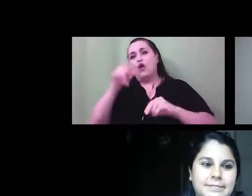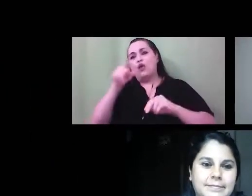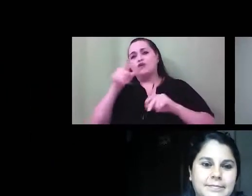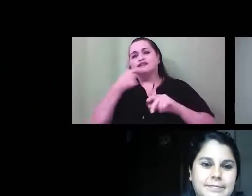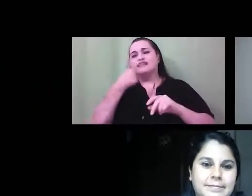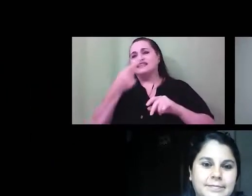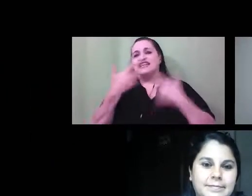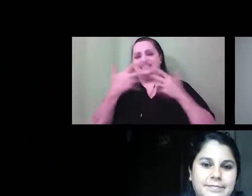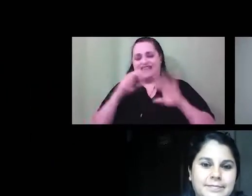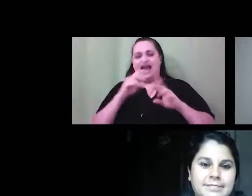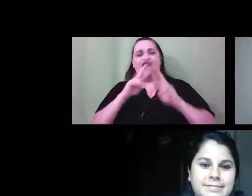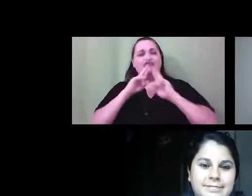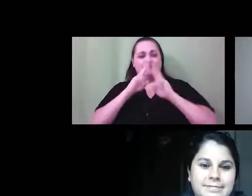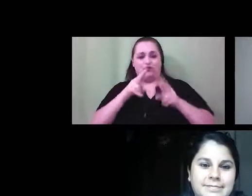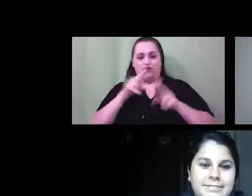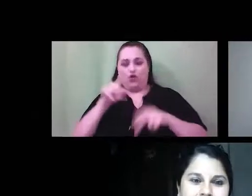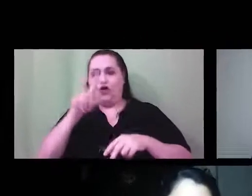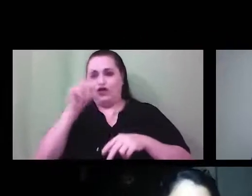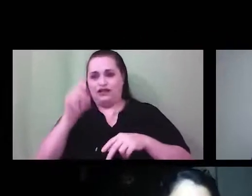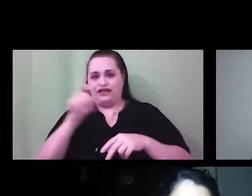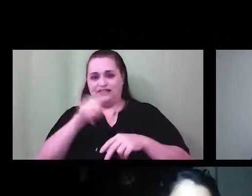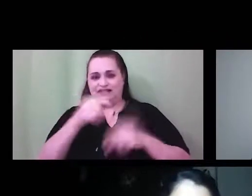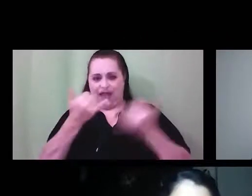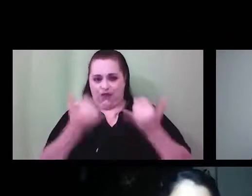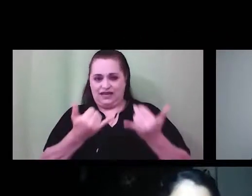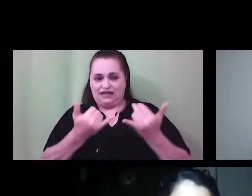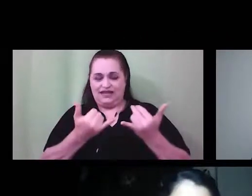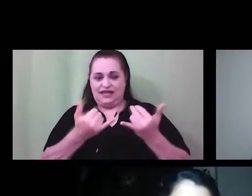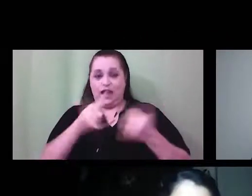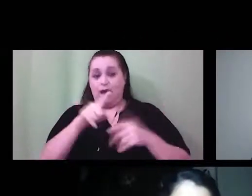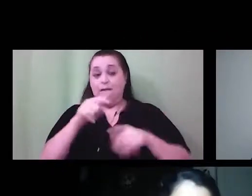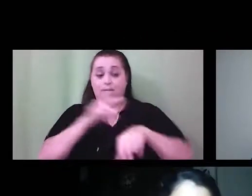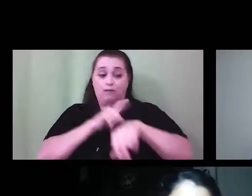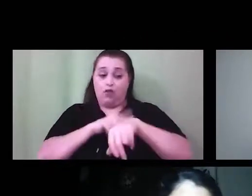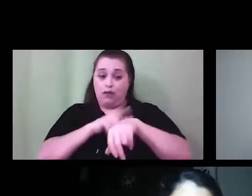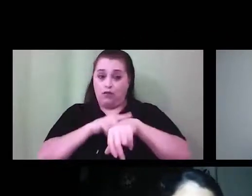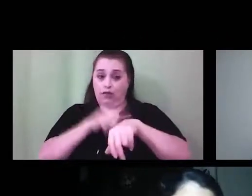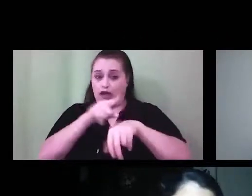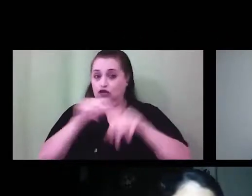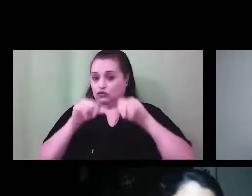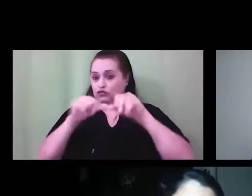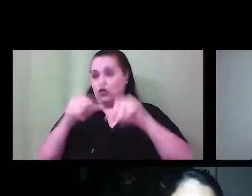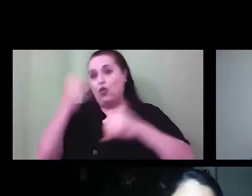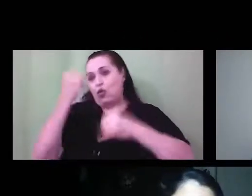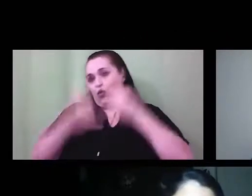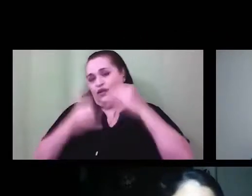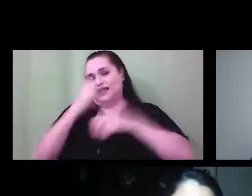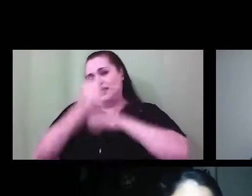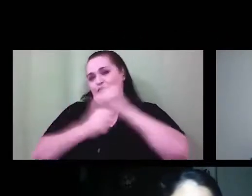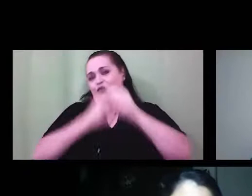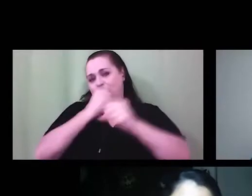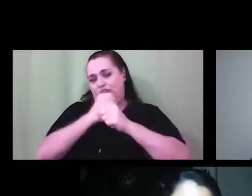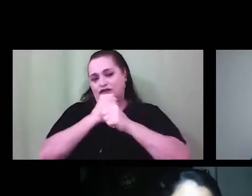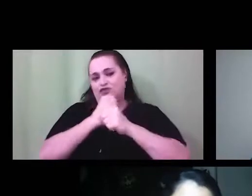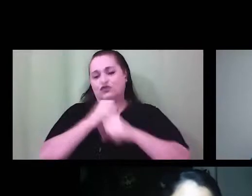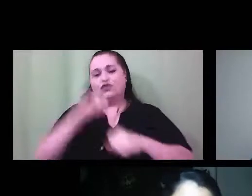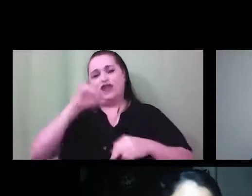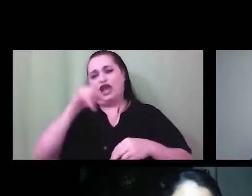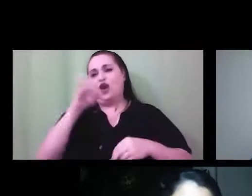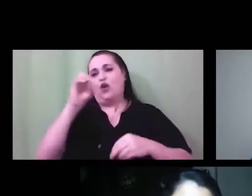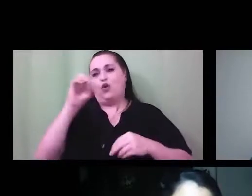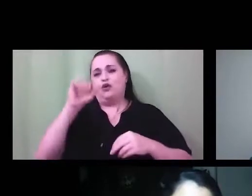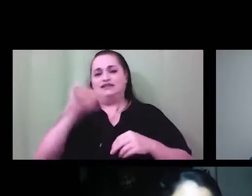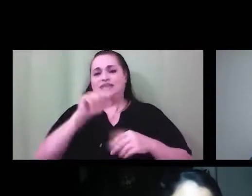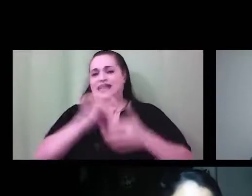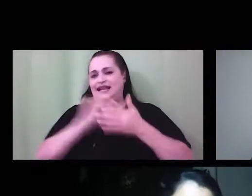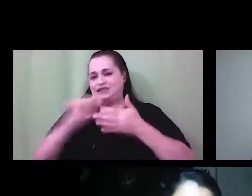Ya Mariana contestó esa pregunta ahorita, ¿verdad? Que por el momento sería el último año de José en la